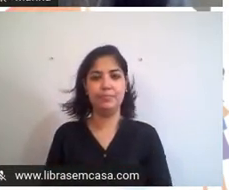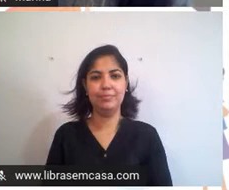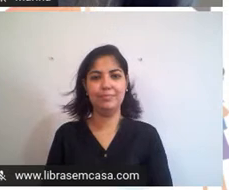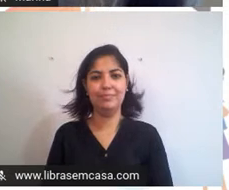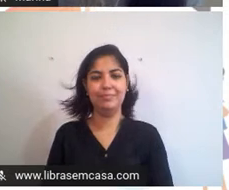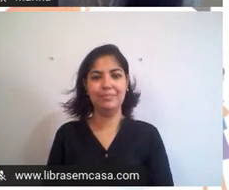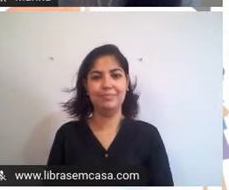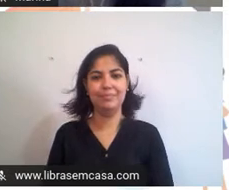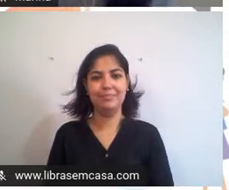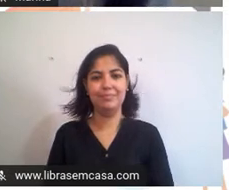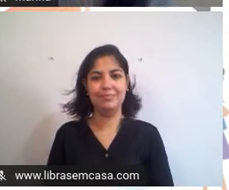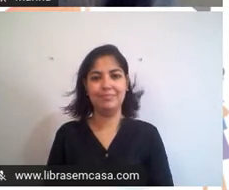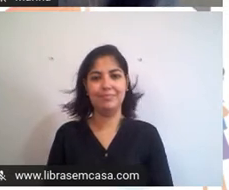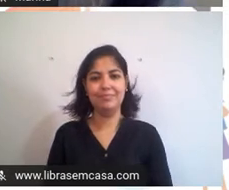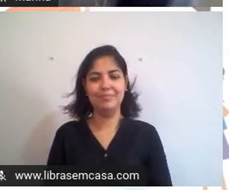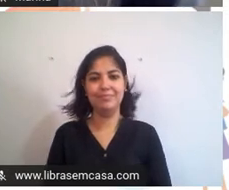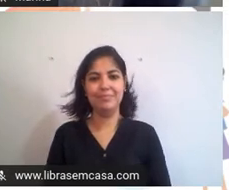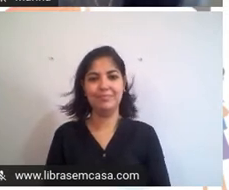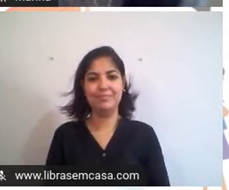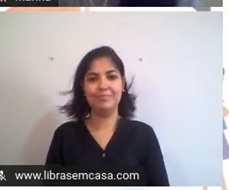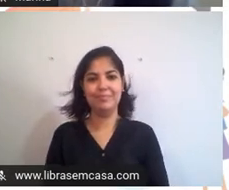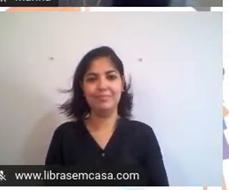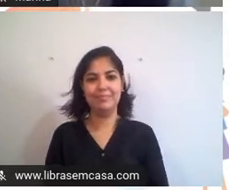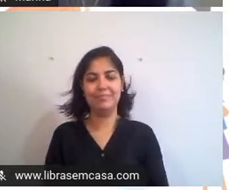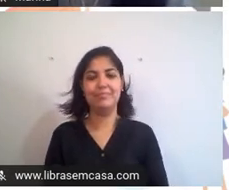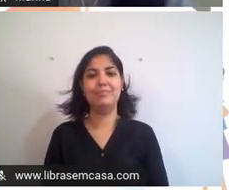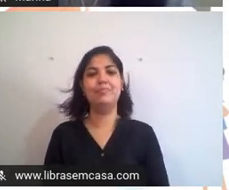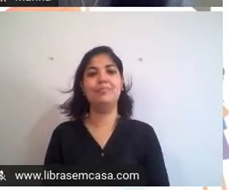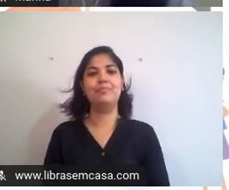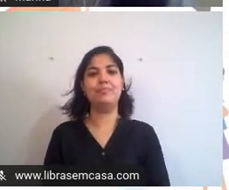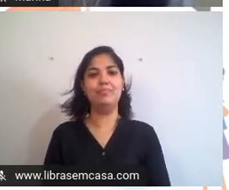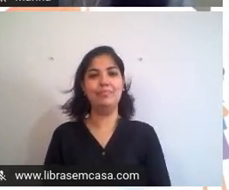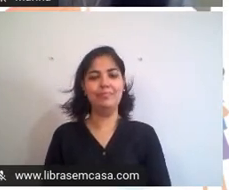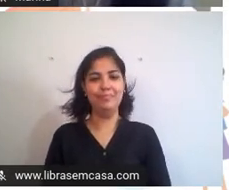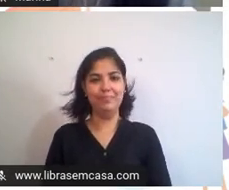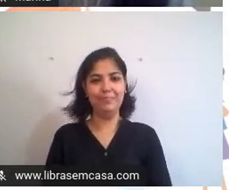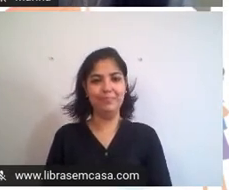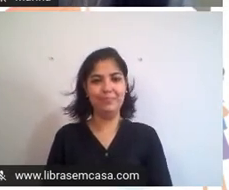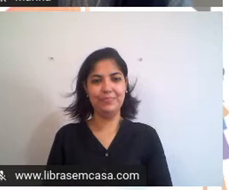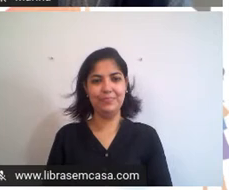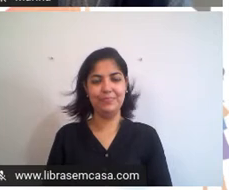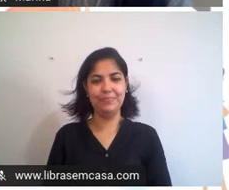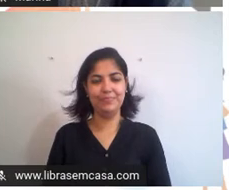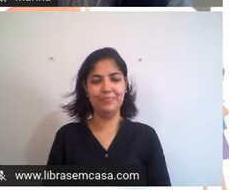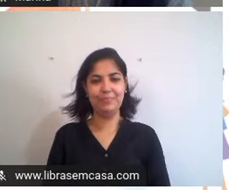Lentamente, para que puedan hacer las leyendas en español.